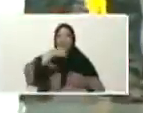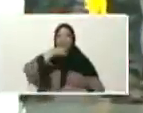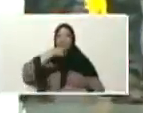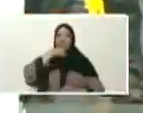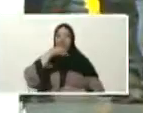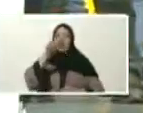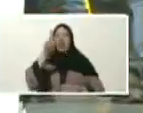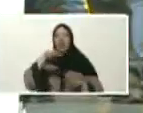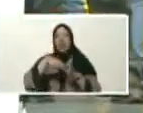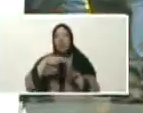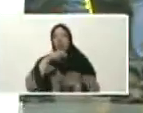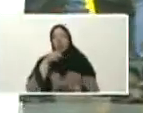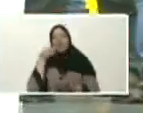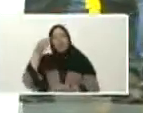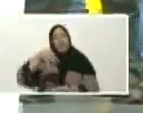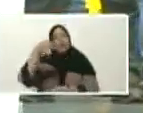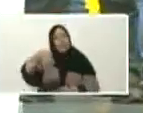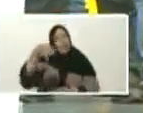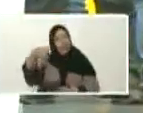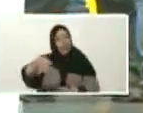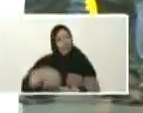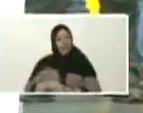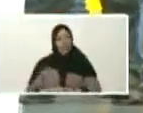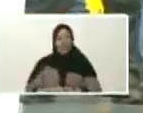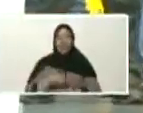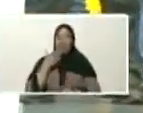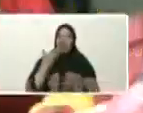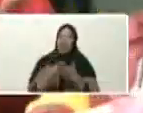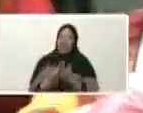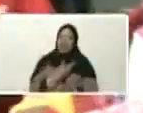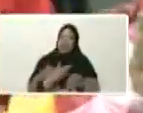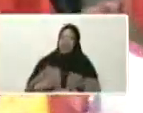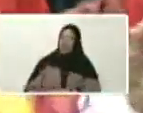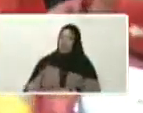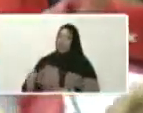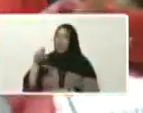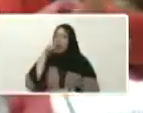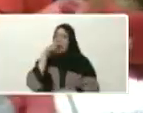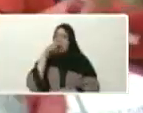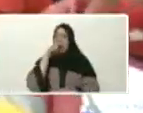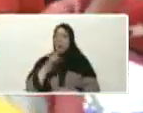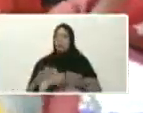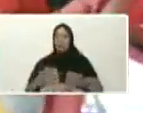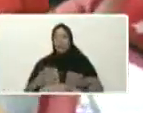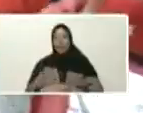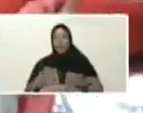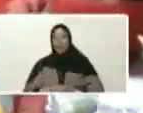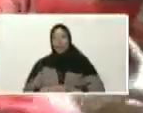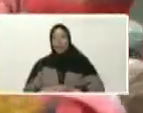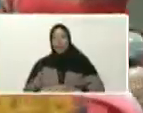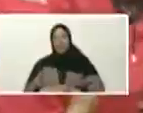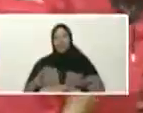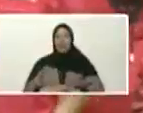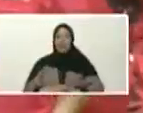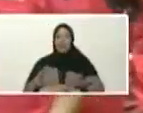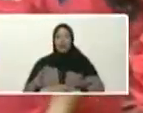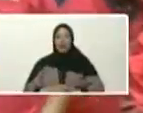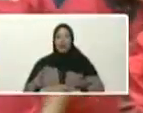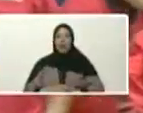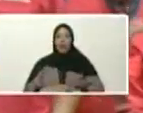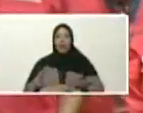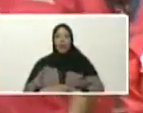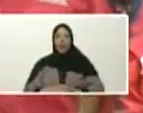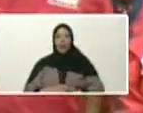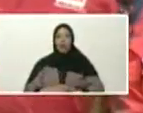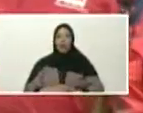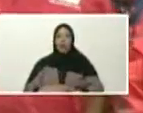siempre! Bueno, Carlos. Bueno, gracias, presidente. Gracias, Carlos Santos. Muchas gracias. El